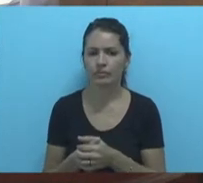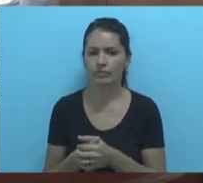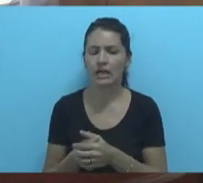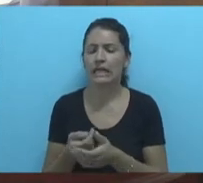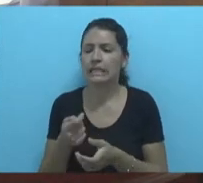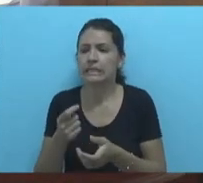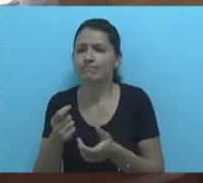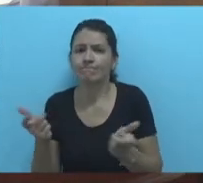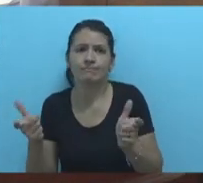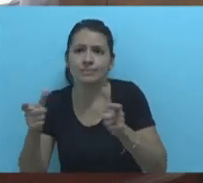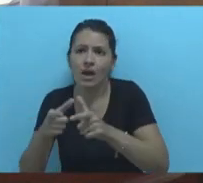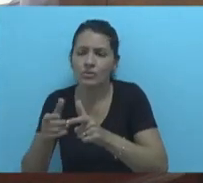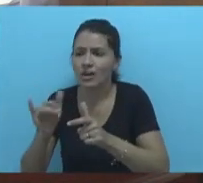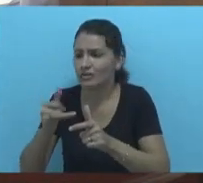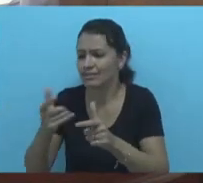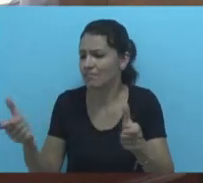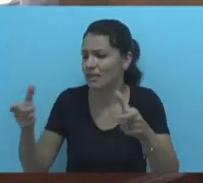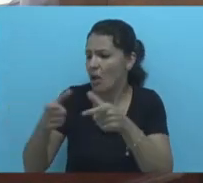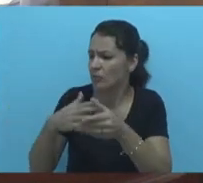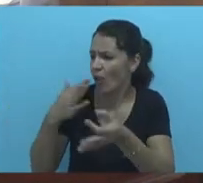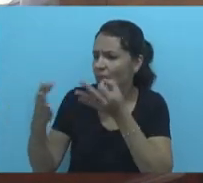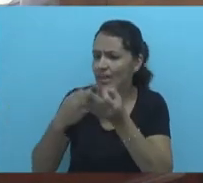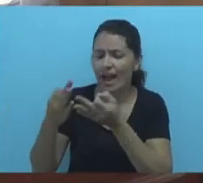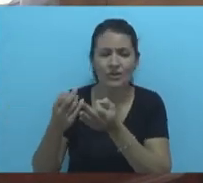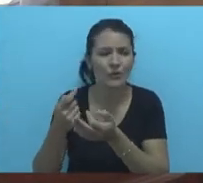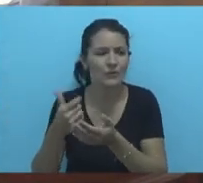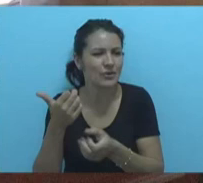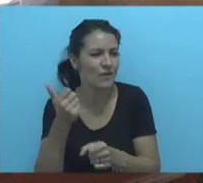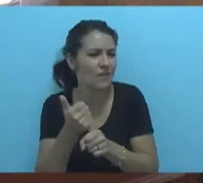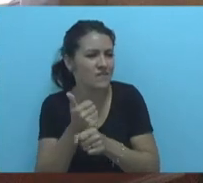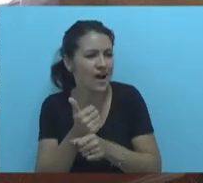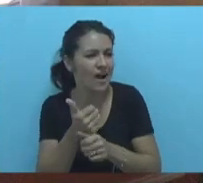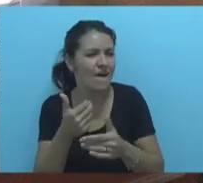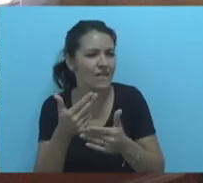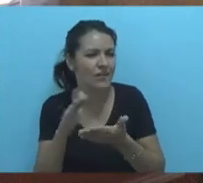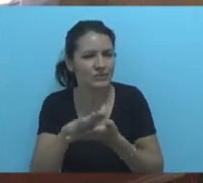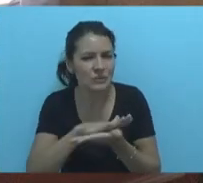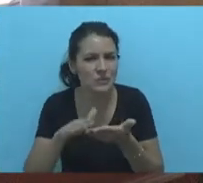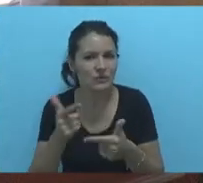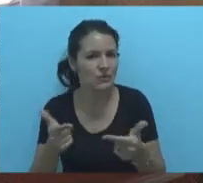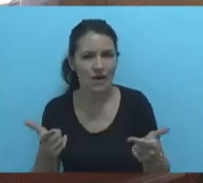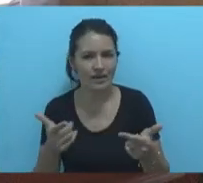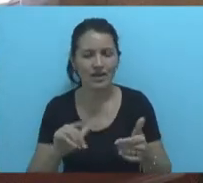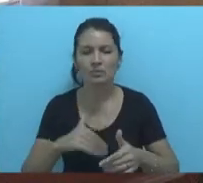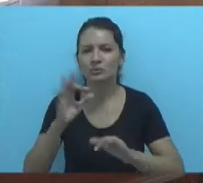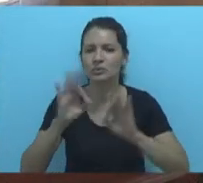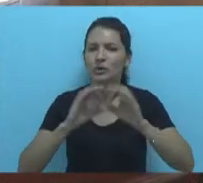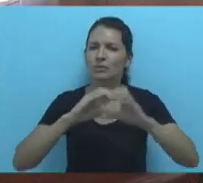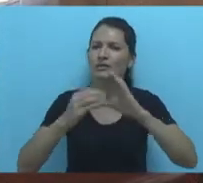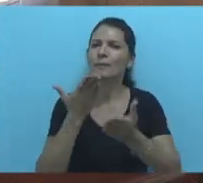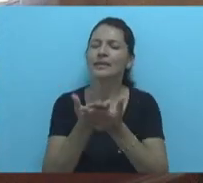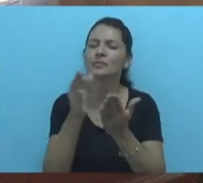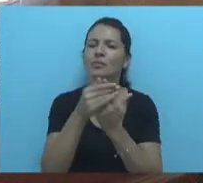respuesta ni acción concreta para resolver esta situación. Por eso presentamos este proyecto de comunicación para exigirle al